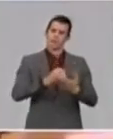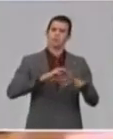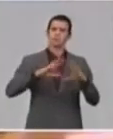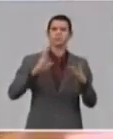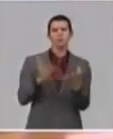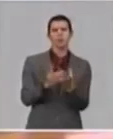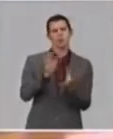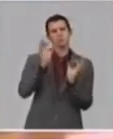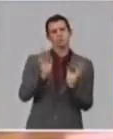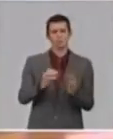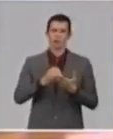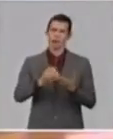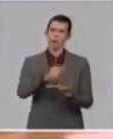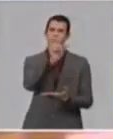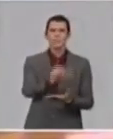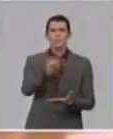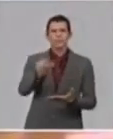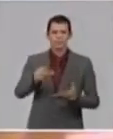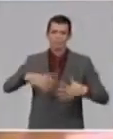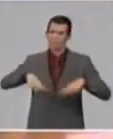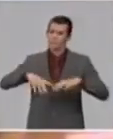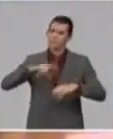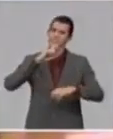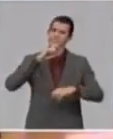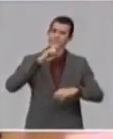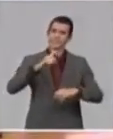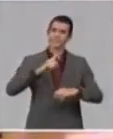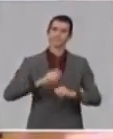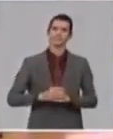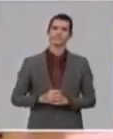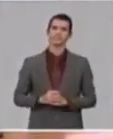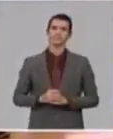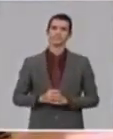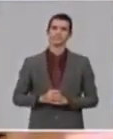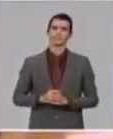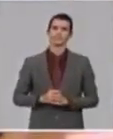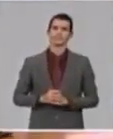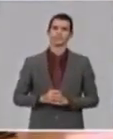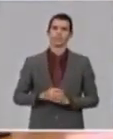que las personas vulnerables se mantengan en la casa.